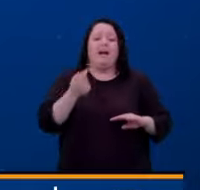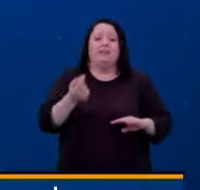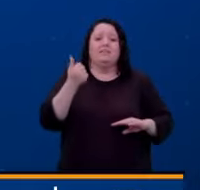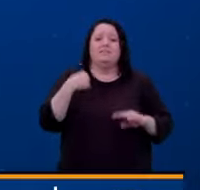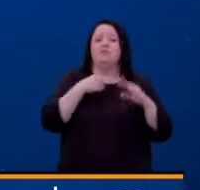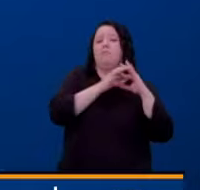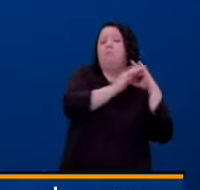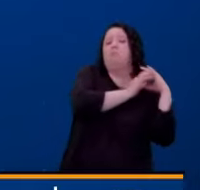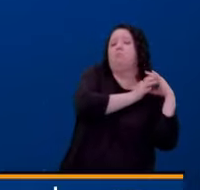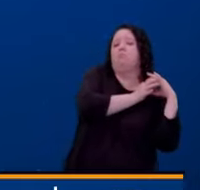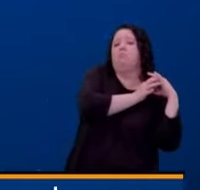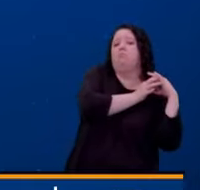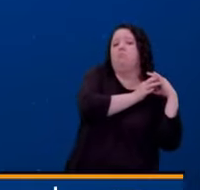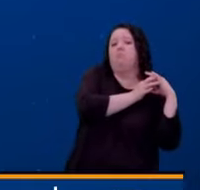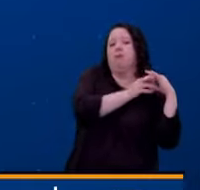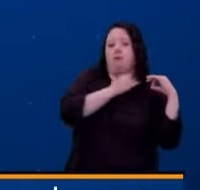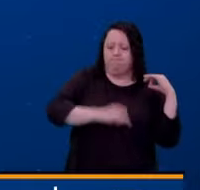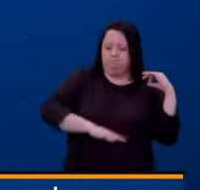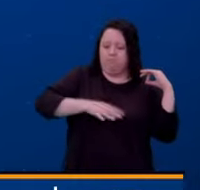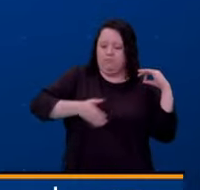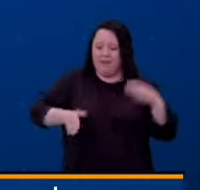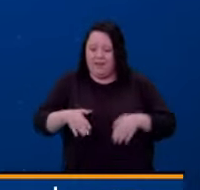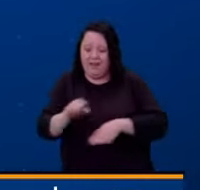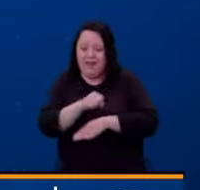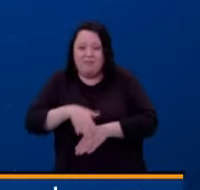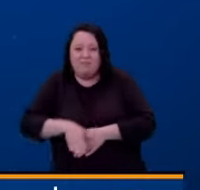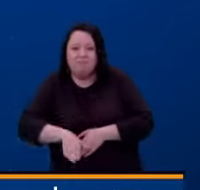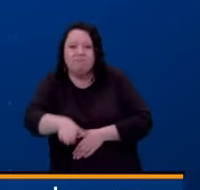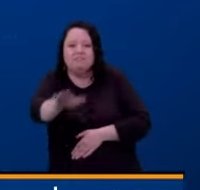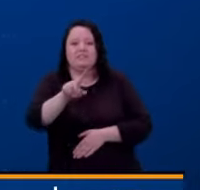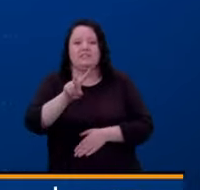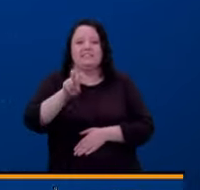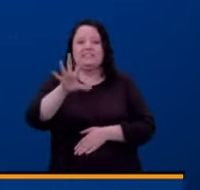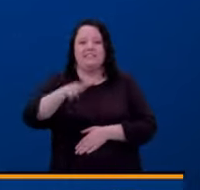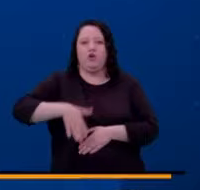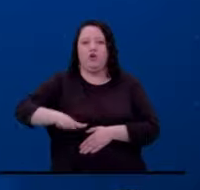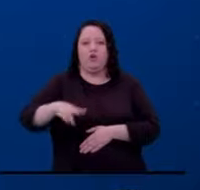un poste al borde de la Interestatal 75.